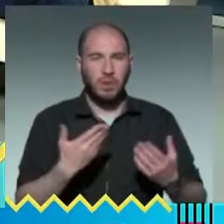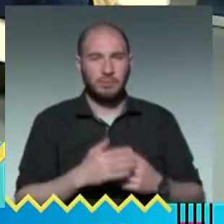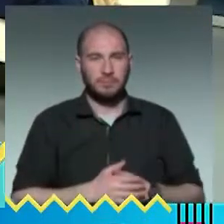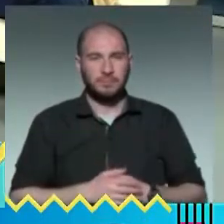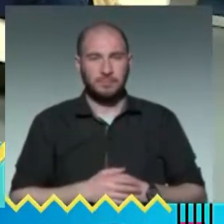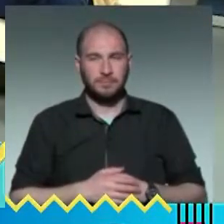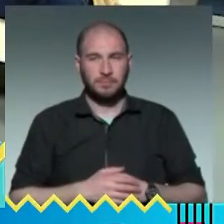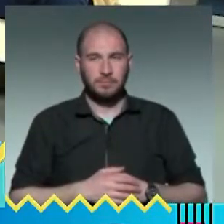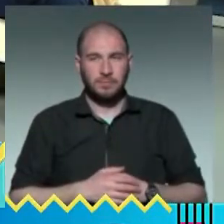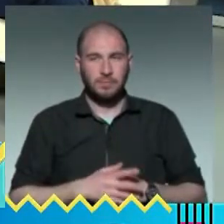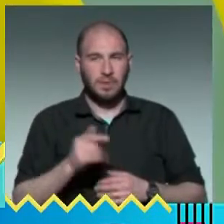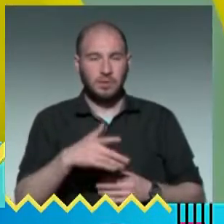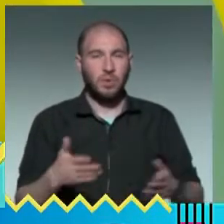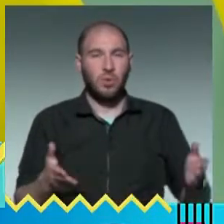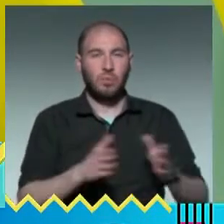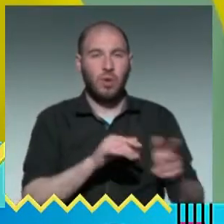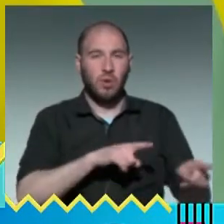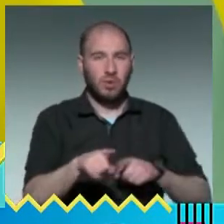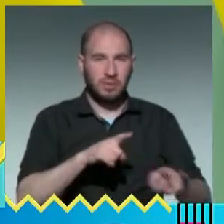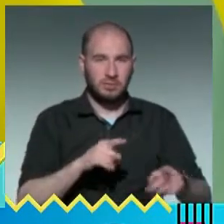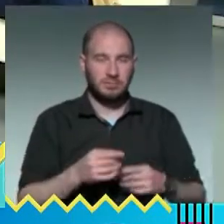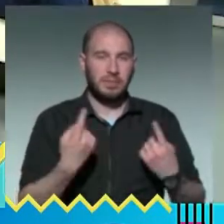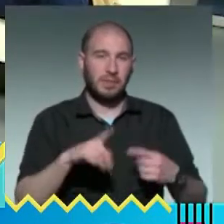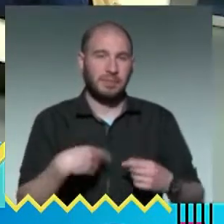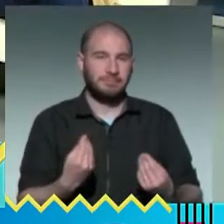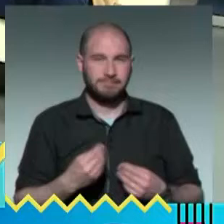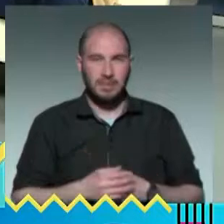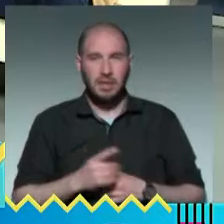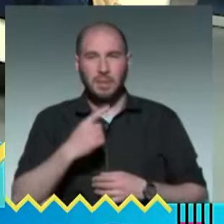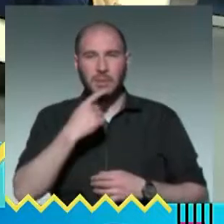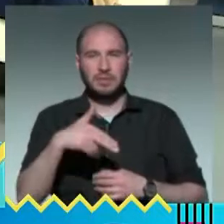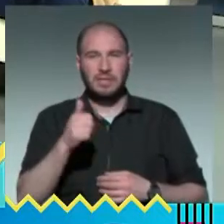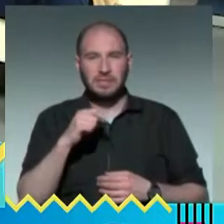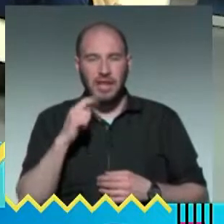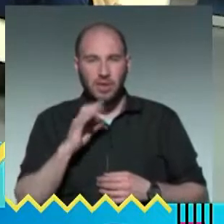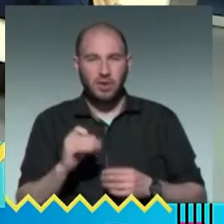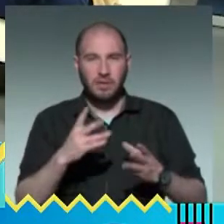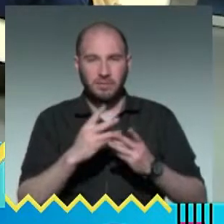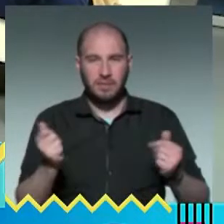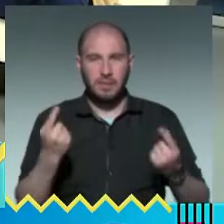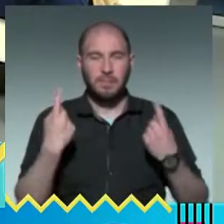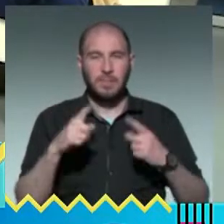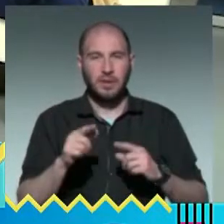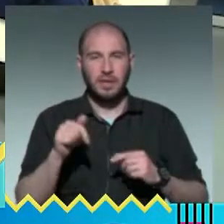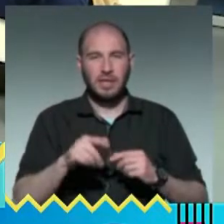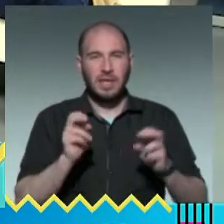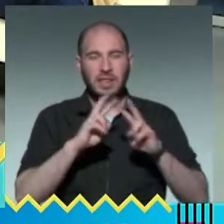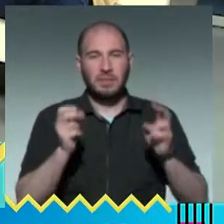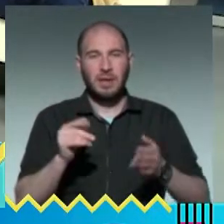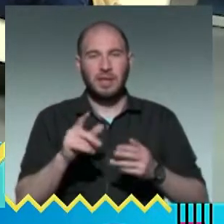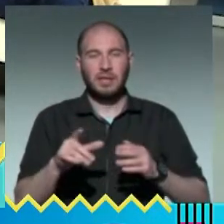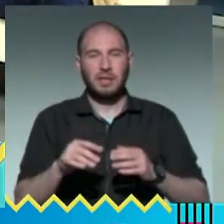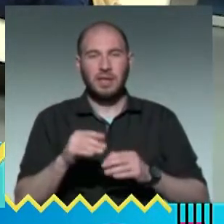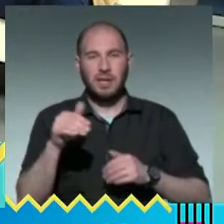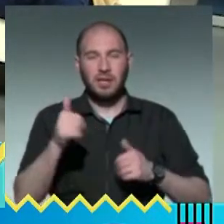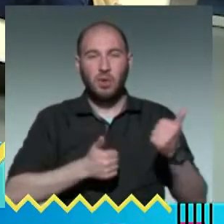proyectarlo. Sí, tiene que ser en conjunto y coordinado, si no, no. Bien, preguntarte, Natalio, ya como para ir cerrando, pero sí, ¿no? Esta parte de las nuevas